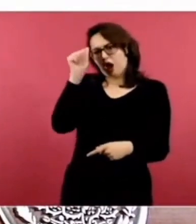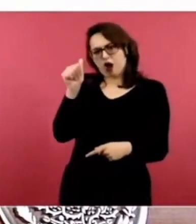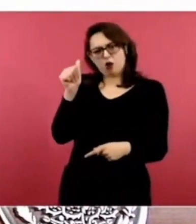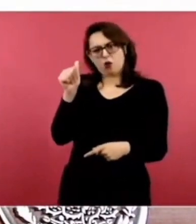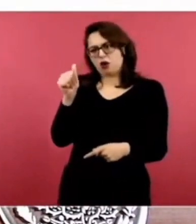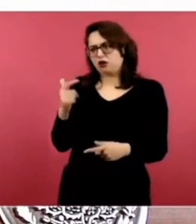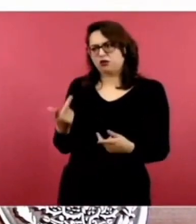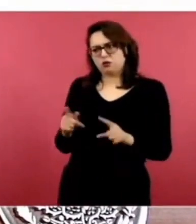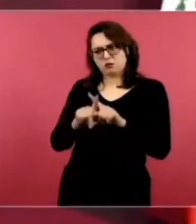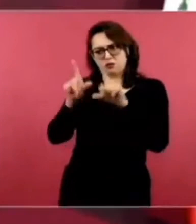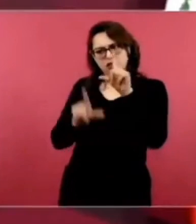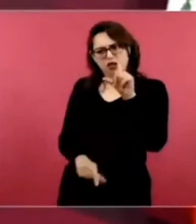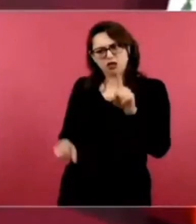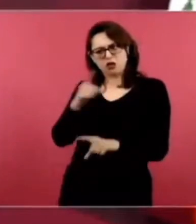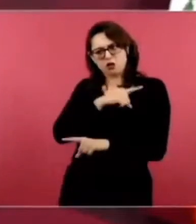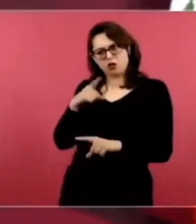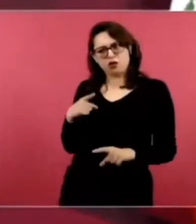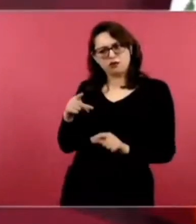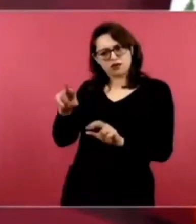México merece respeto.